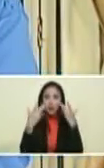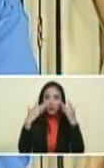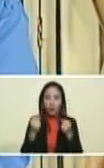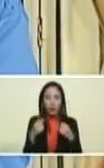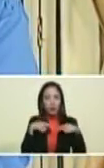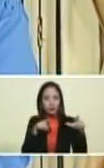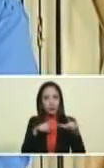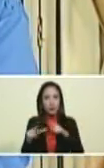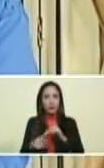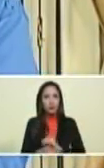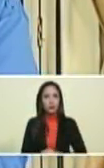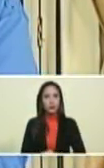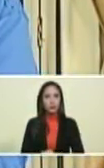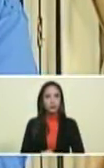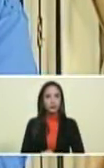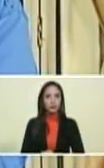patria,